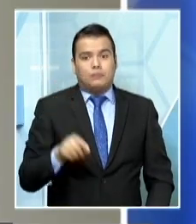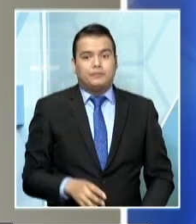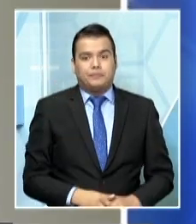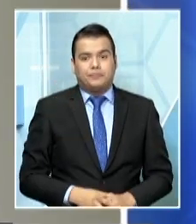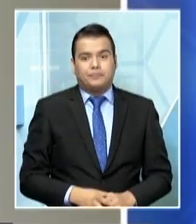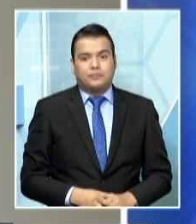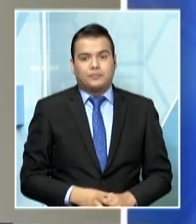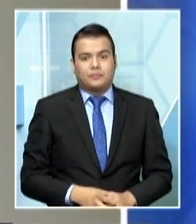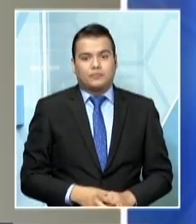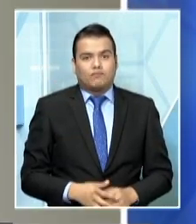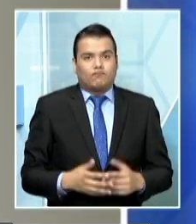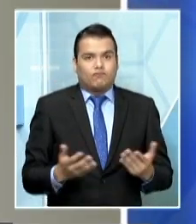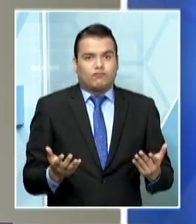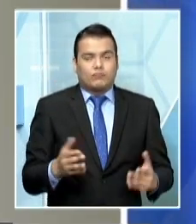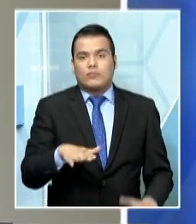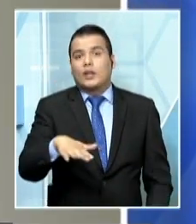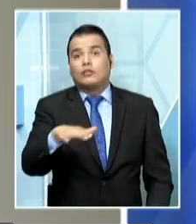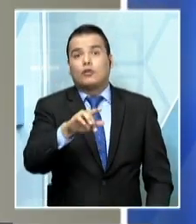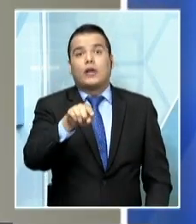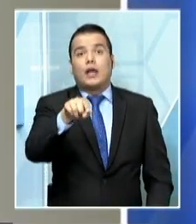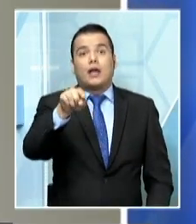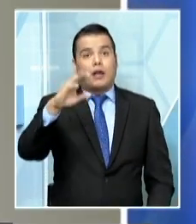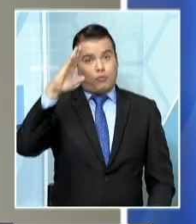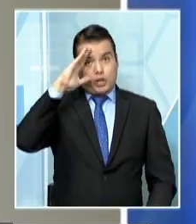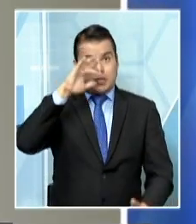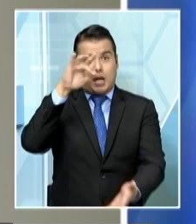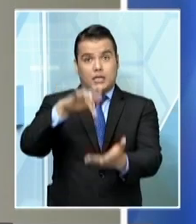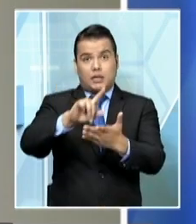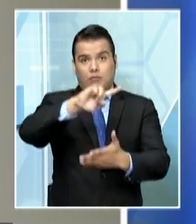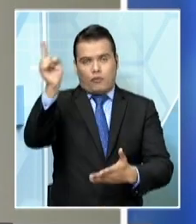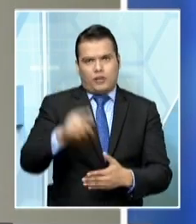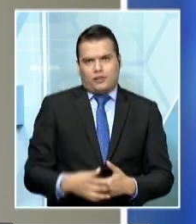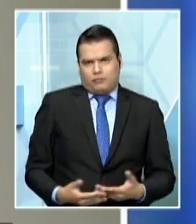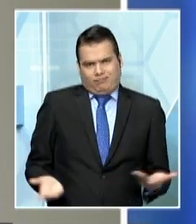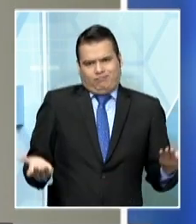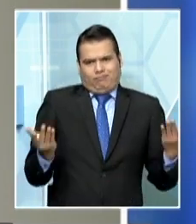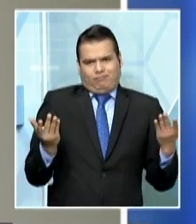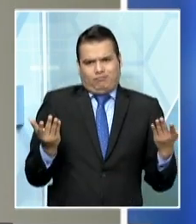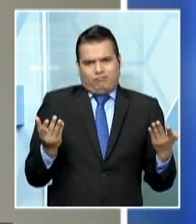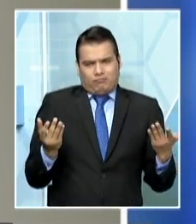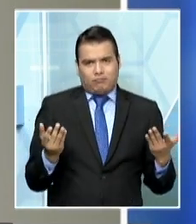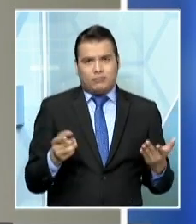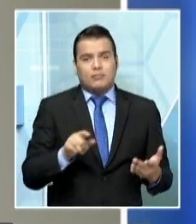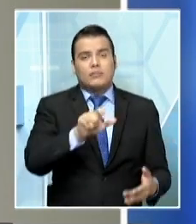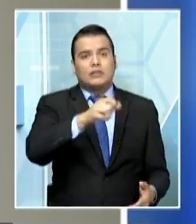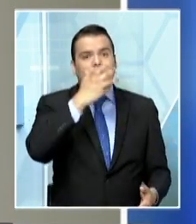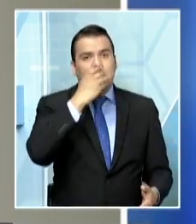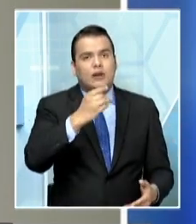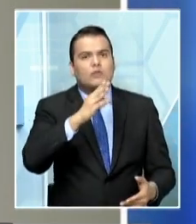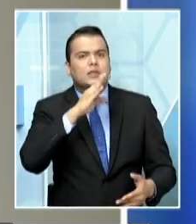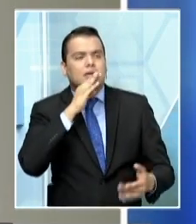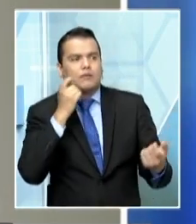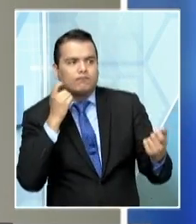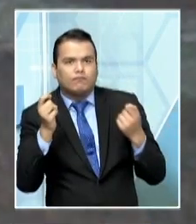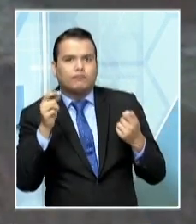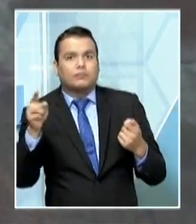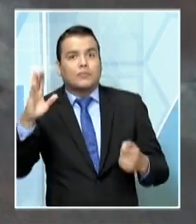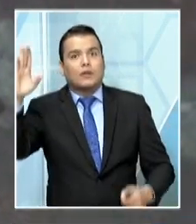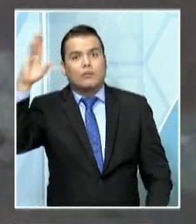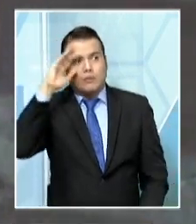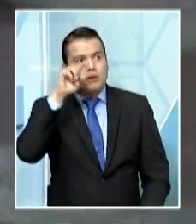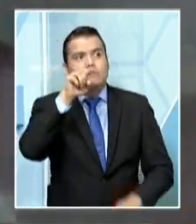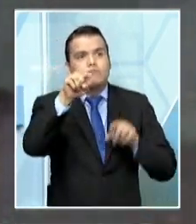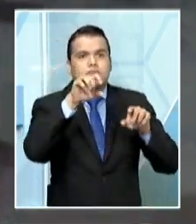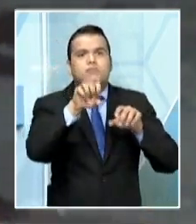La ciudad no puede tener zonas vedadas contra la fuerza pública y el control territorial de los criminales debe ser disputado en áreas de Cali donde sin